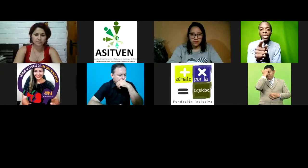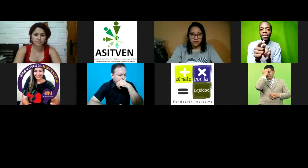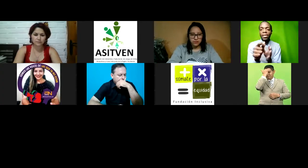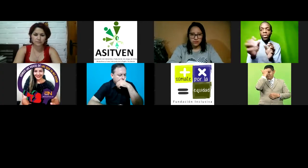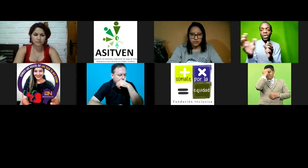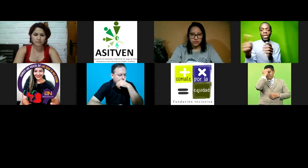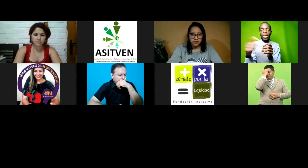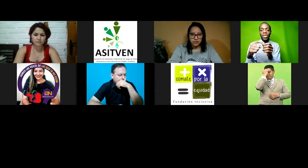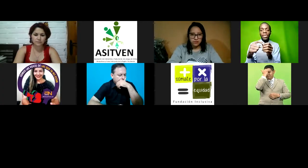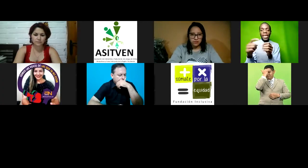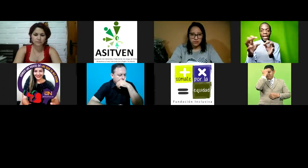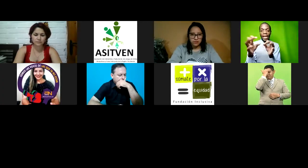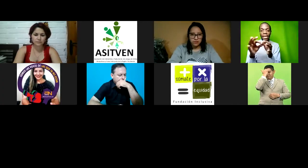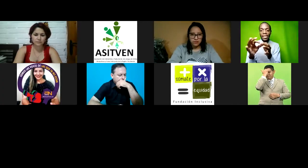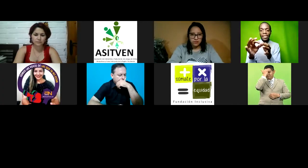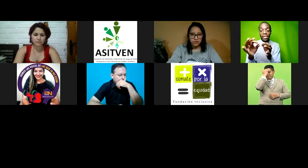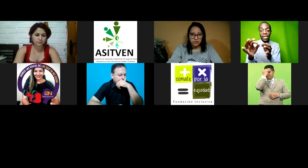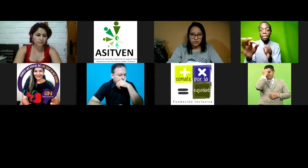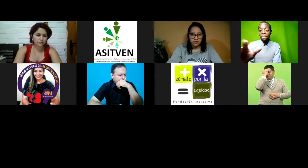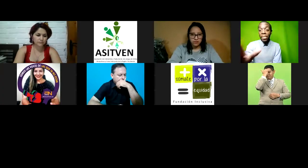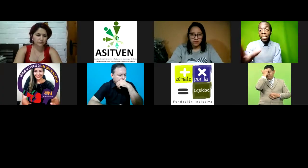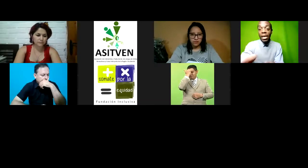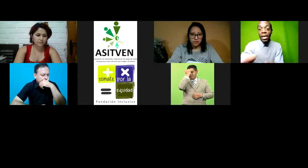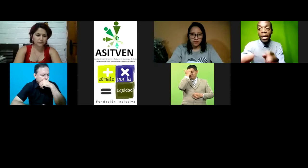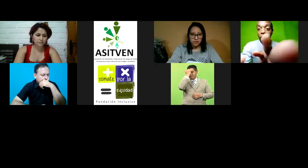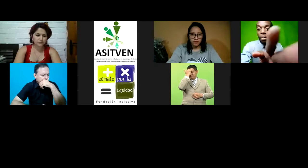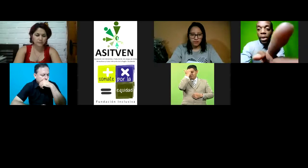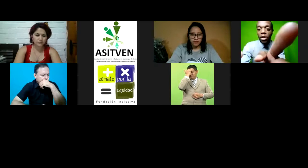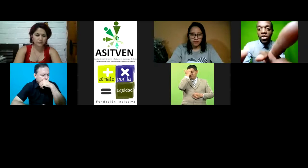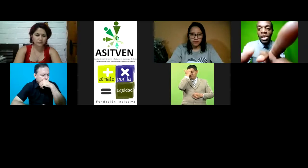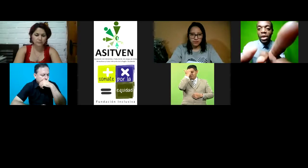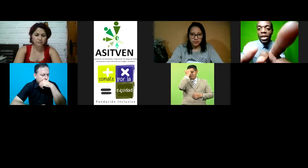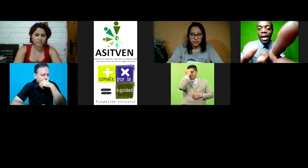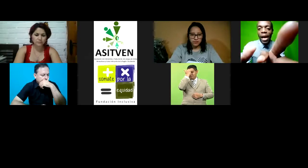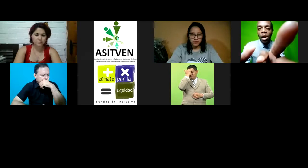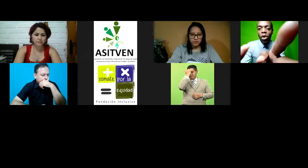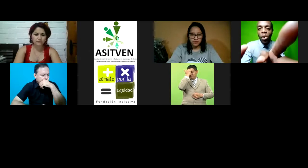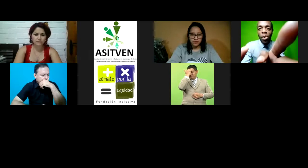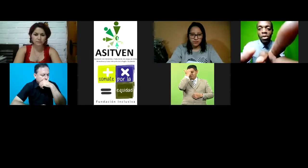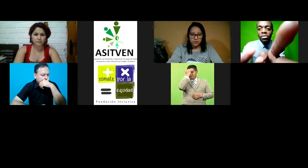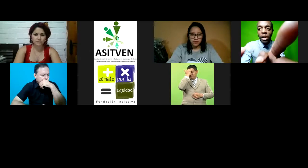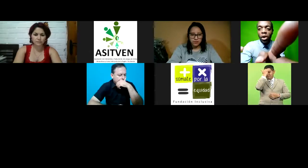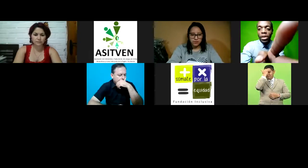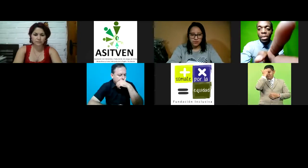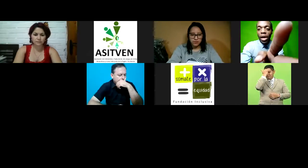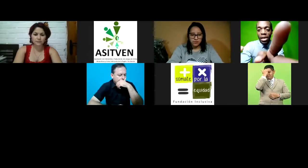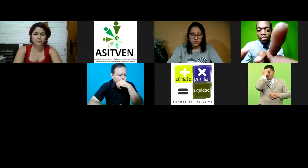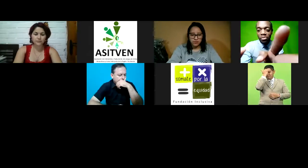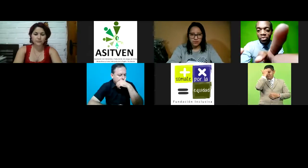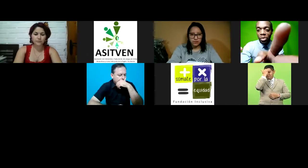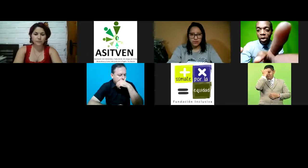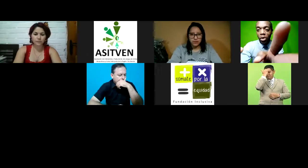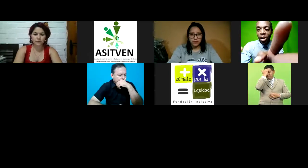ahí, ¿verdad? Cuando entren otra vez, Adriana, le explicas, ¿sí? Ok. Pero entonces, ahorita, Jacobo, ¿estás por